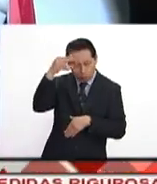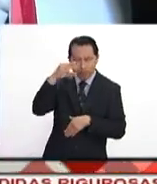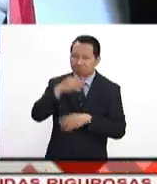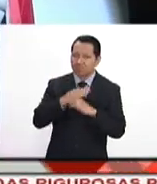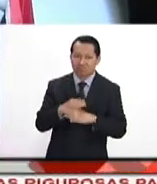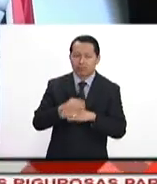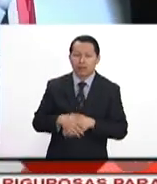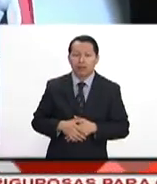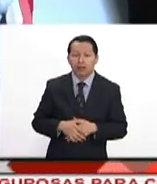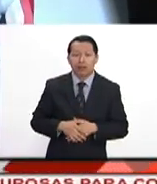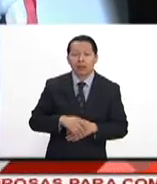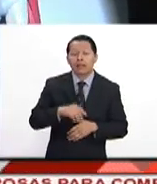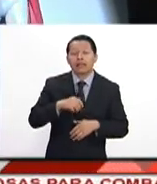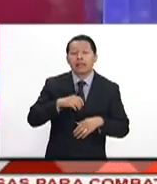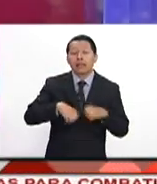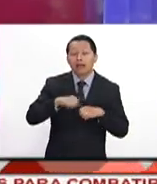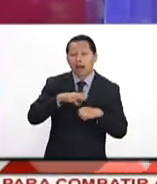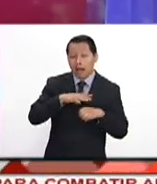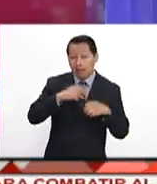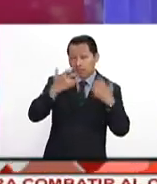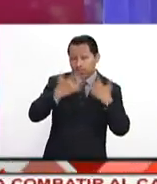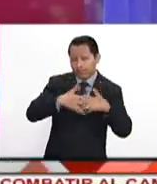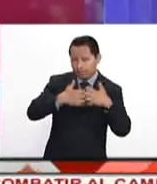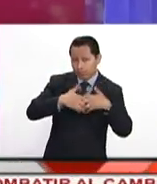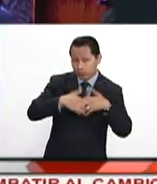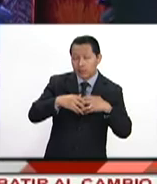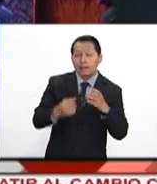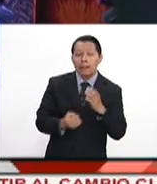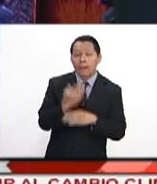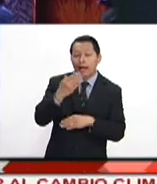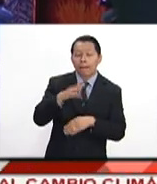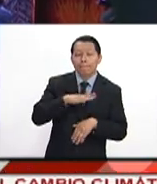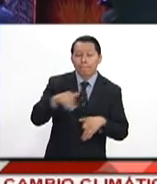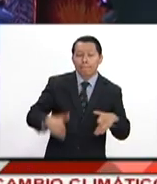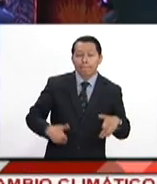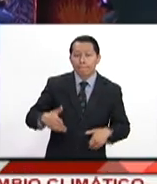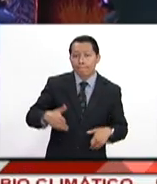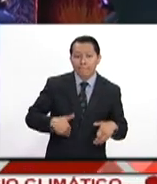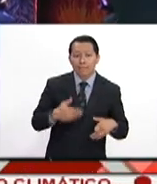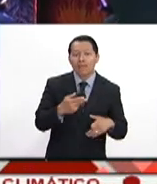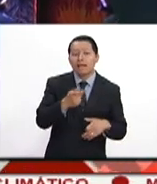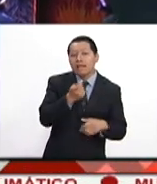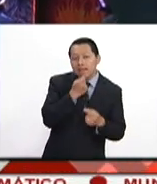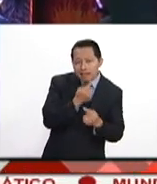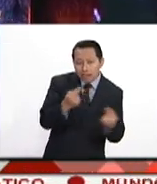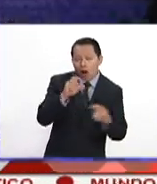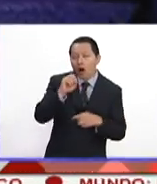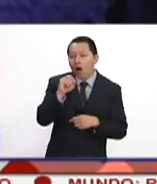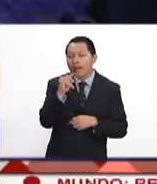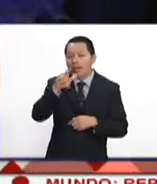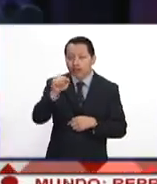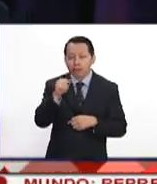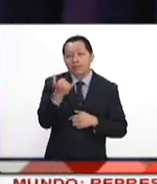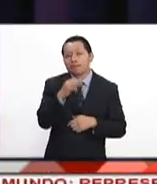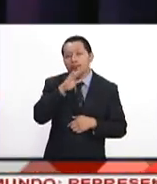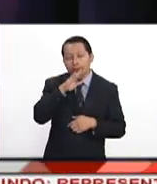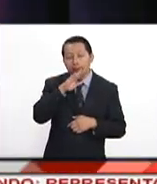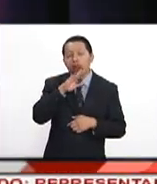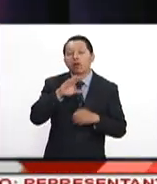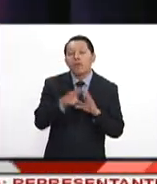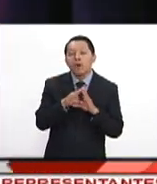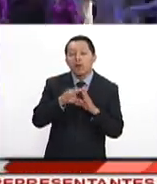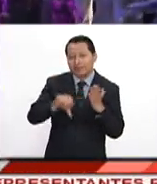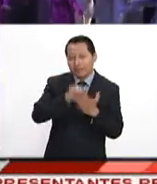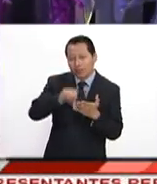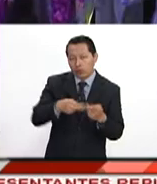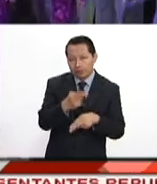Más adelante, la compañía Érase una vez Producciones estrenó el espectáculo doble El niño y los sortilegios y Mamá la Oca en el Centro Nacional